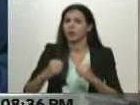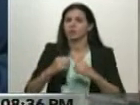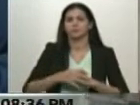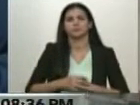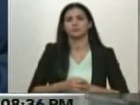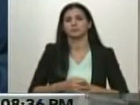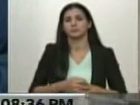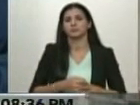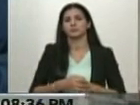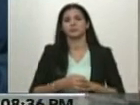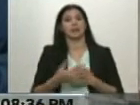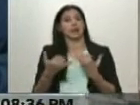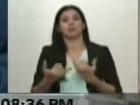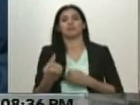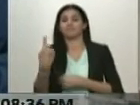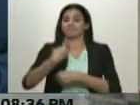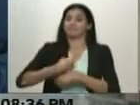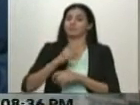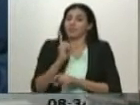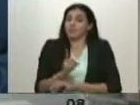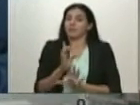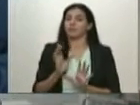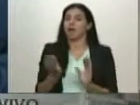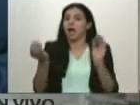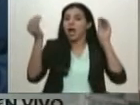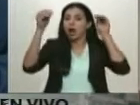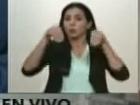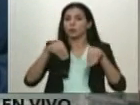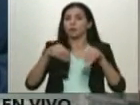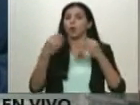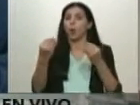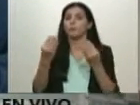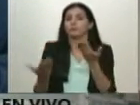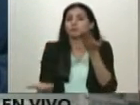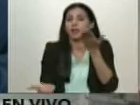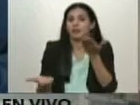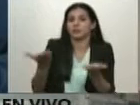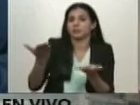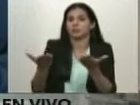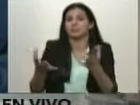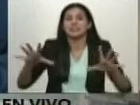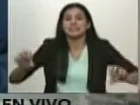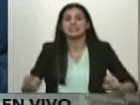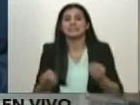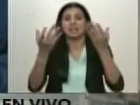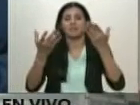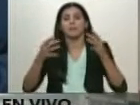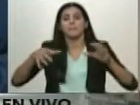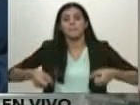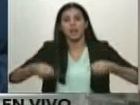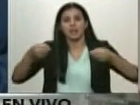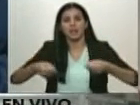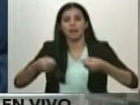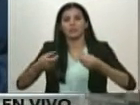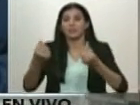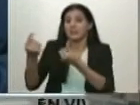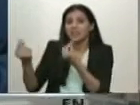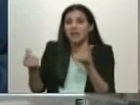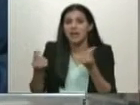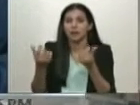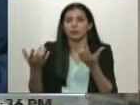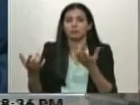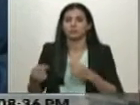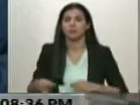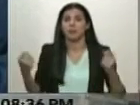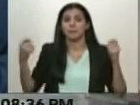que nos tienen que obligar a llegar a un acuerdo para equilibrar, recuperar el mercado, las inversiones y